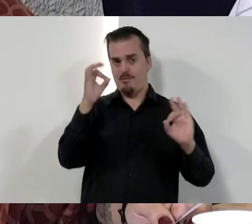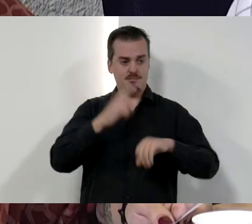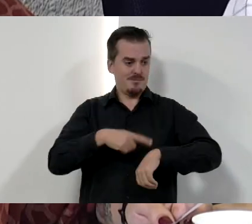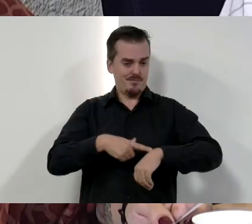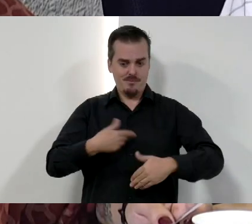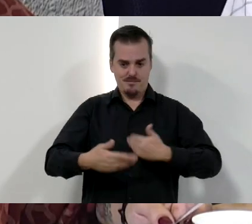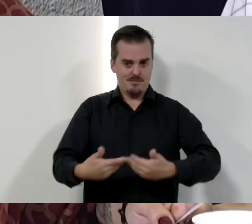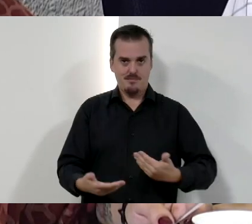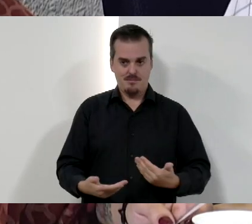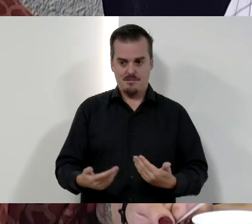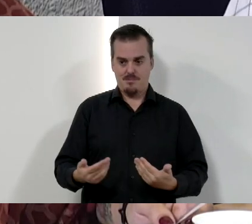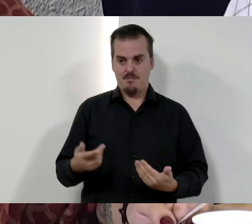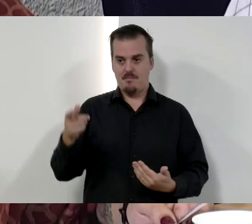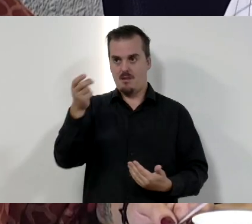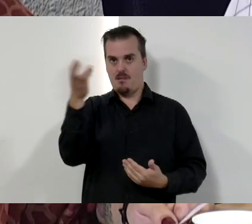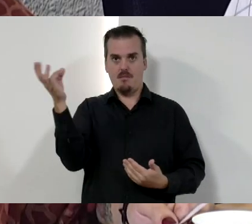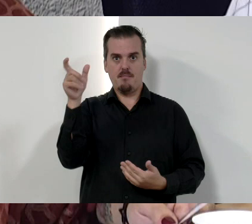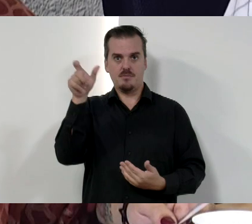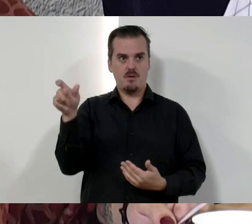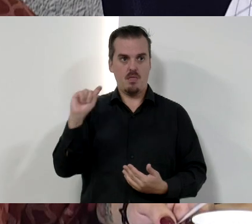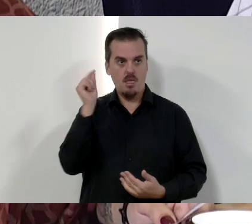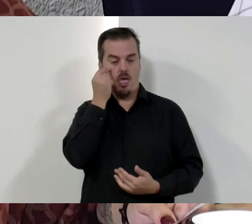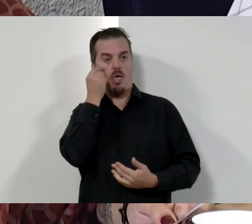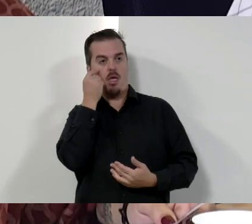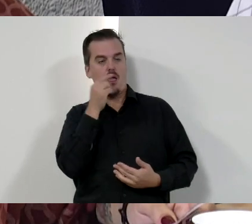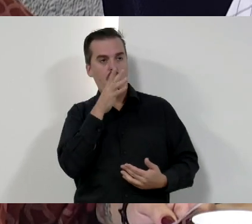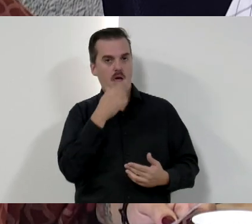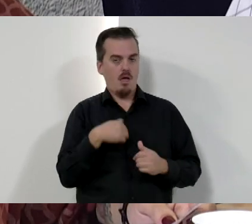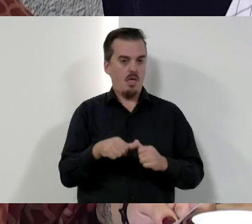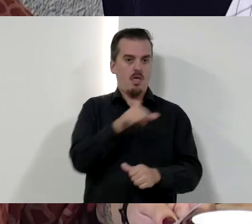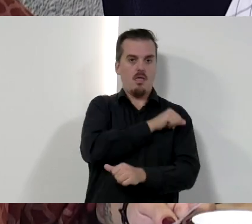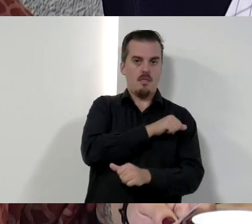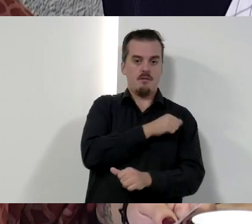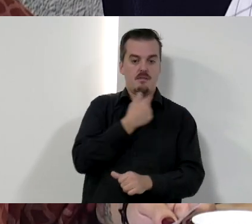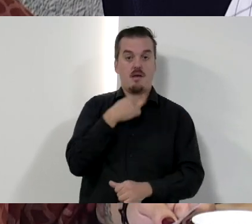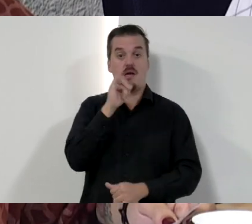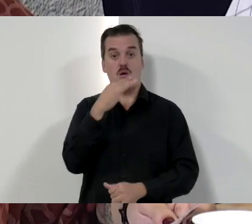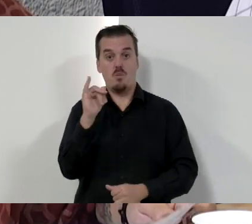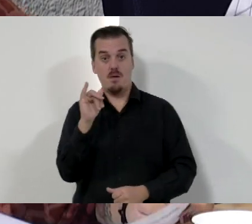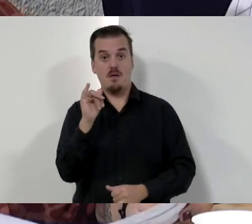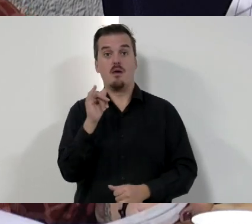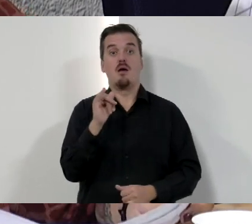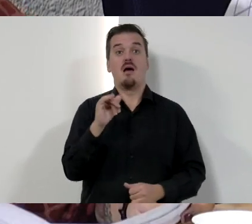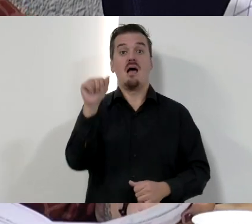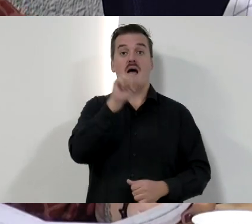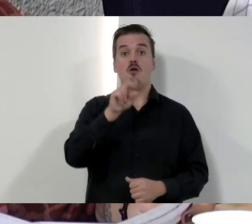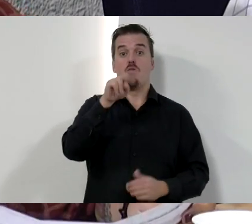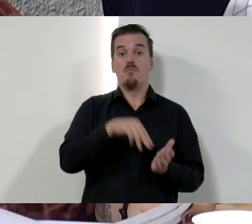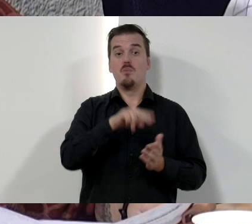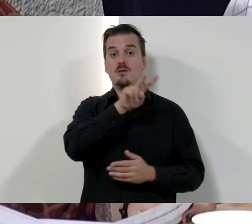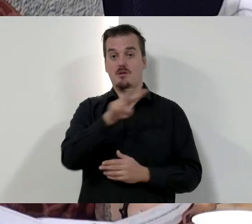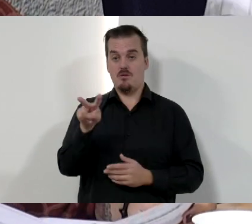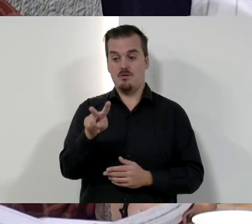la gente no acabó de enterarse para solicitarlas con efectos del IBI del año 2022, que es lo que usted